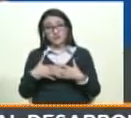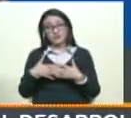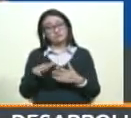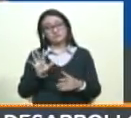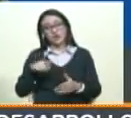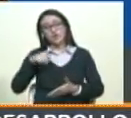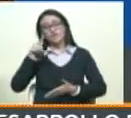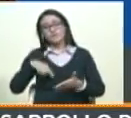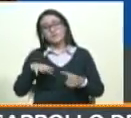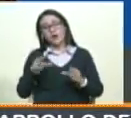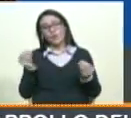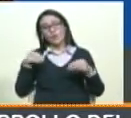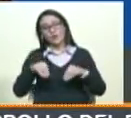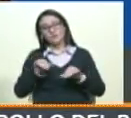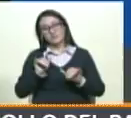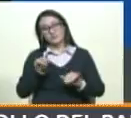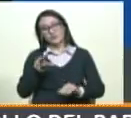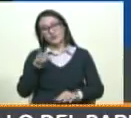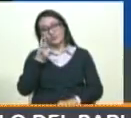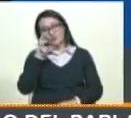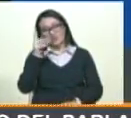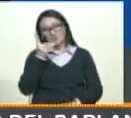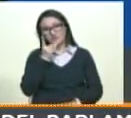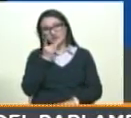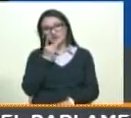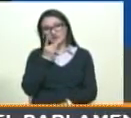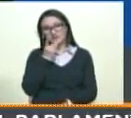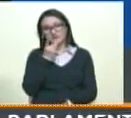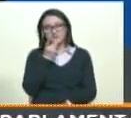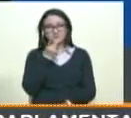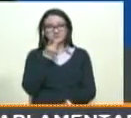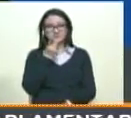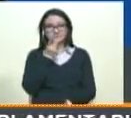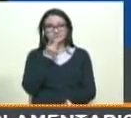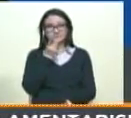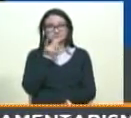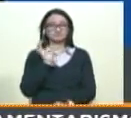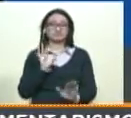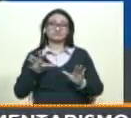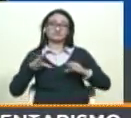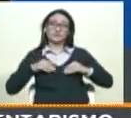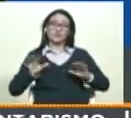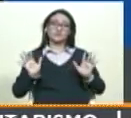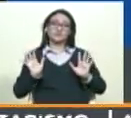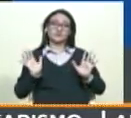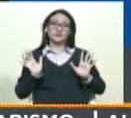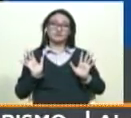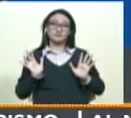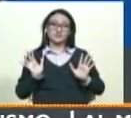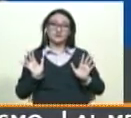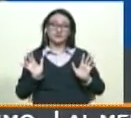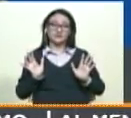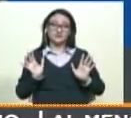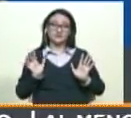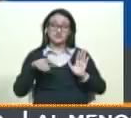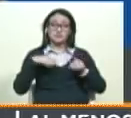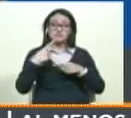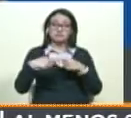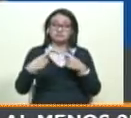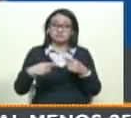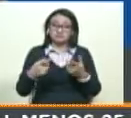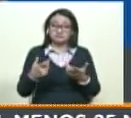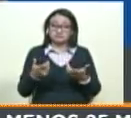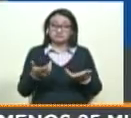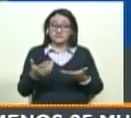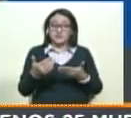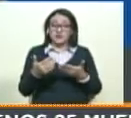que no firmara ese acuerdo en República Dominicana y para deslegitimar, tratar de deslegitimar los próximos pasos